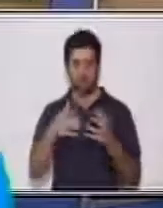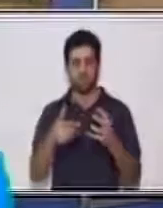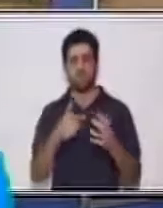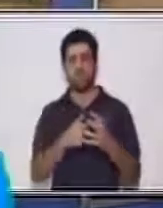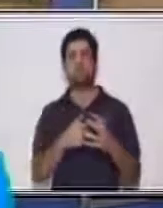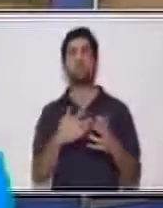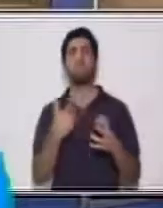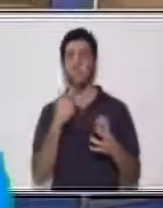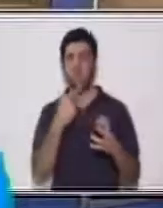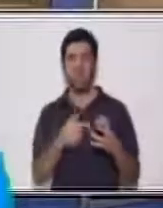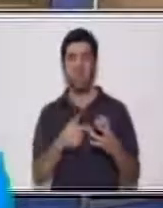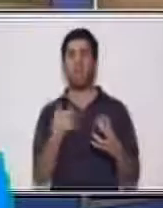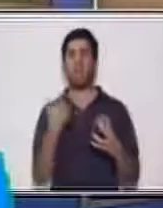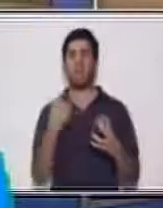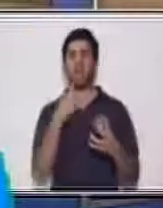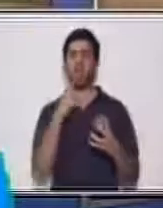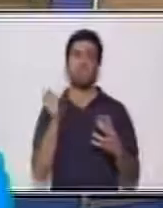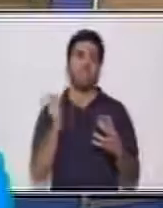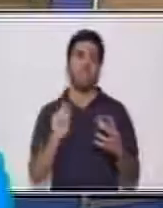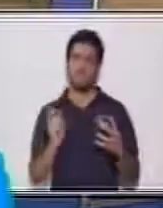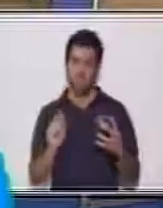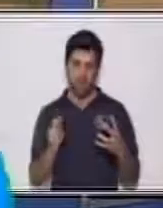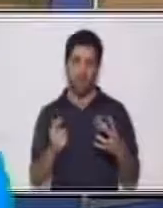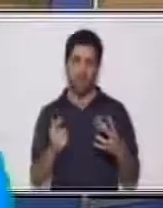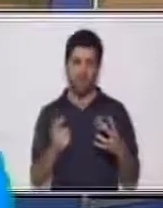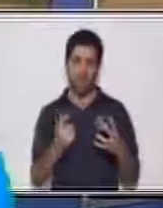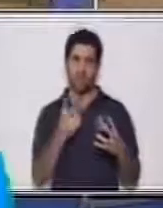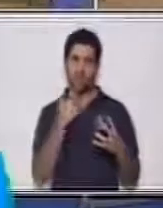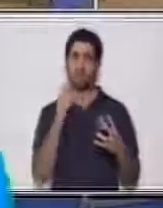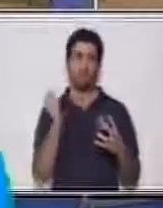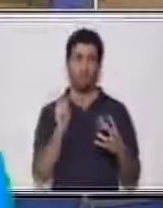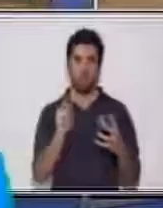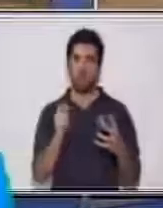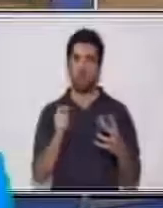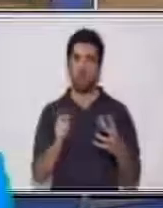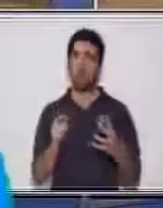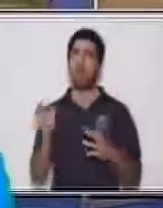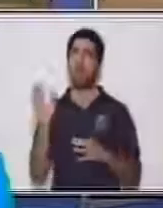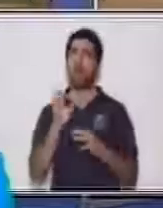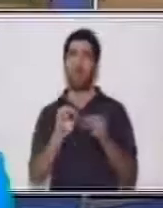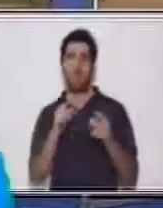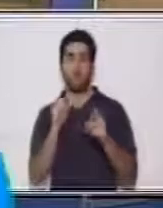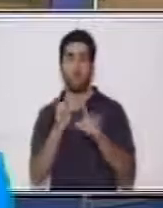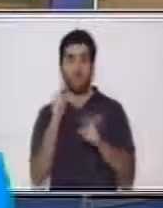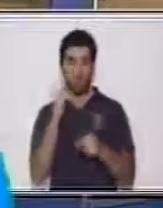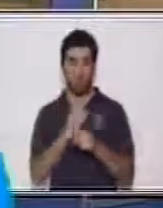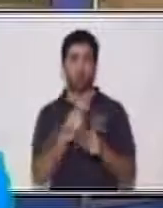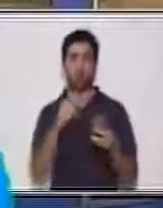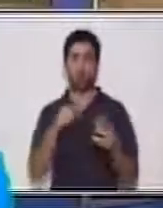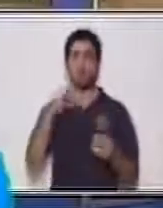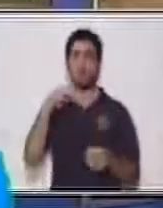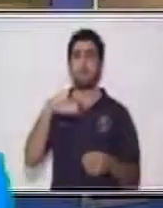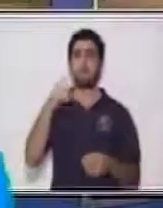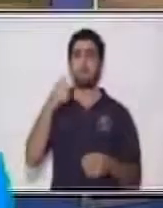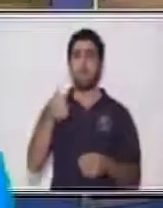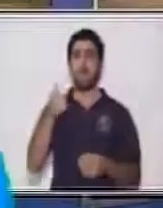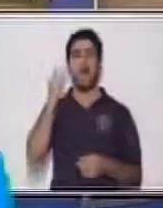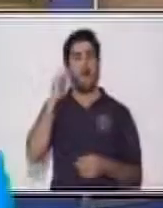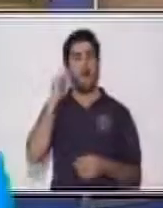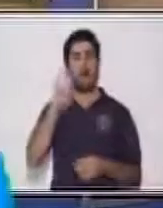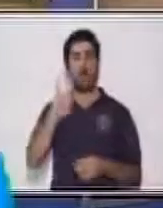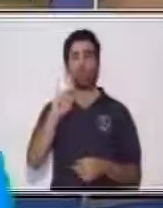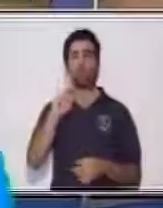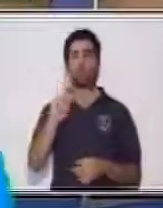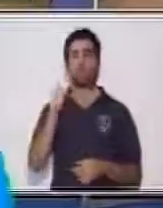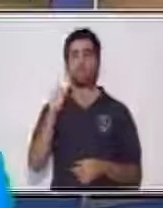estado, dice, ya no sirve. La palabra correcta es magullada, pero muchas personas lo pronuncian y